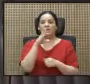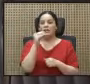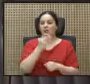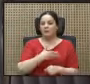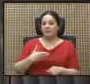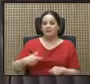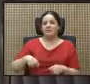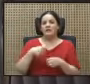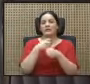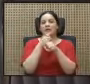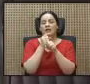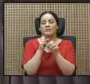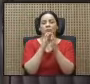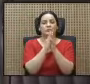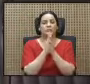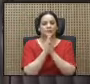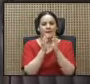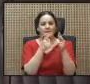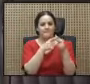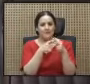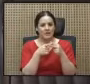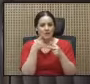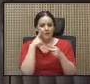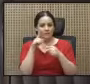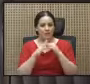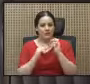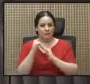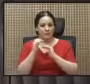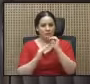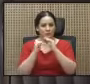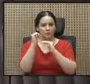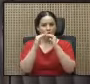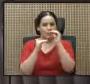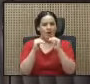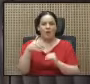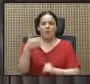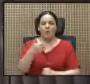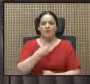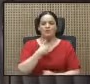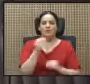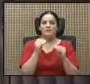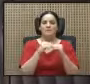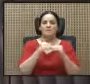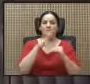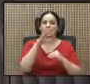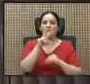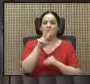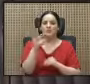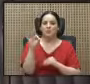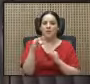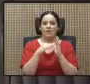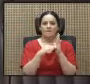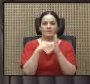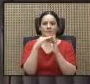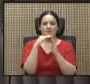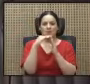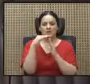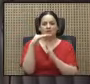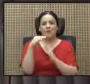una solicitud de préstamo para infraestructura cuando tiene más de 29 mil millones guardados sin